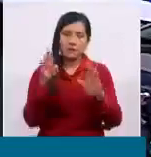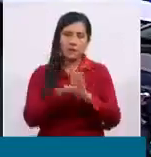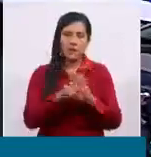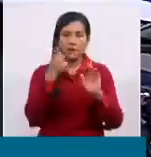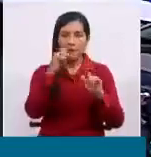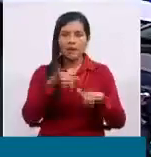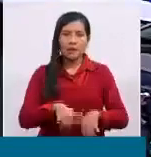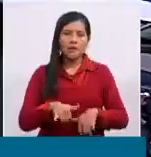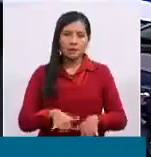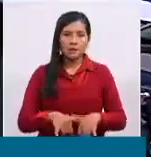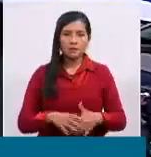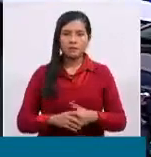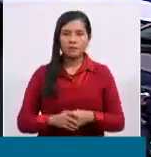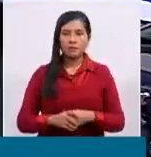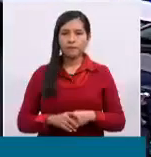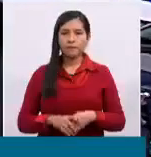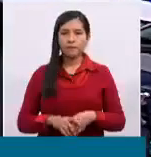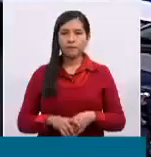precio de exportación.